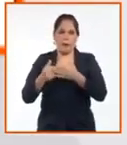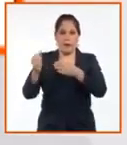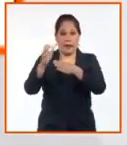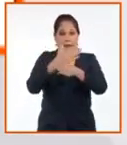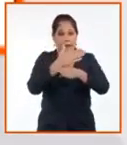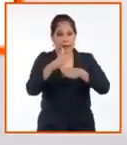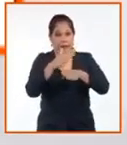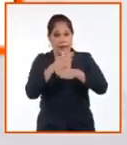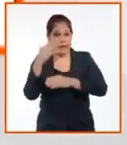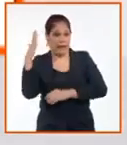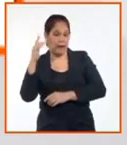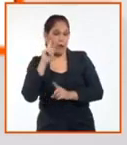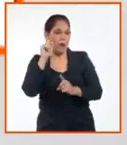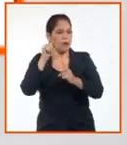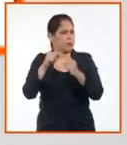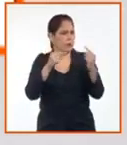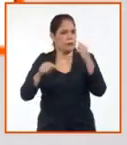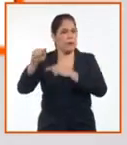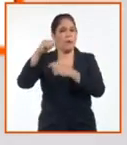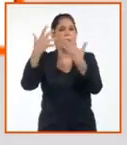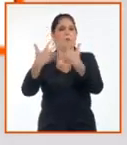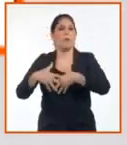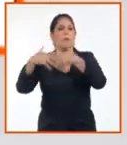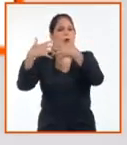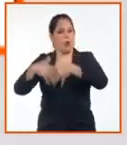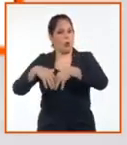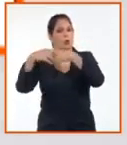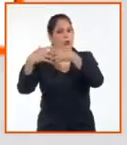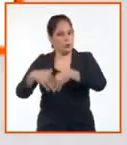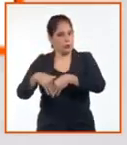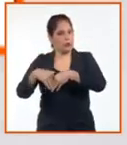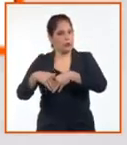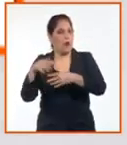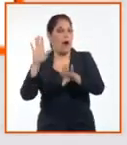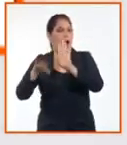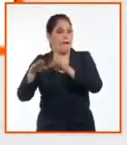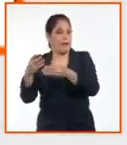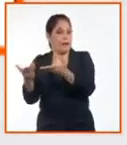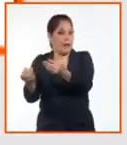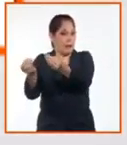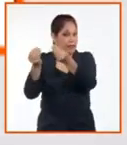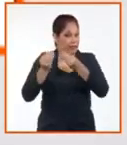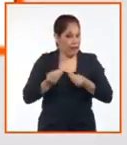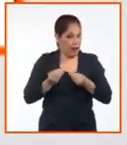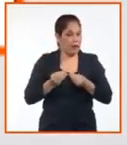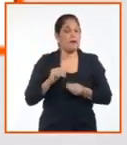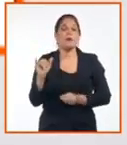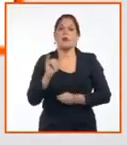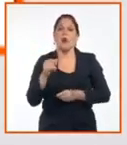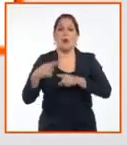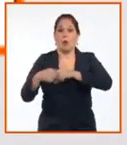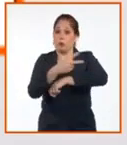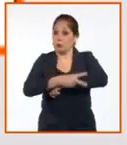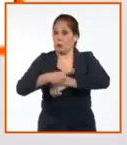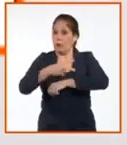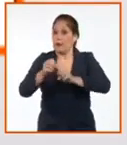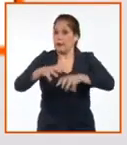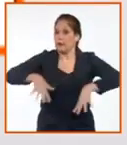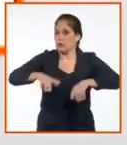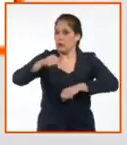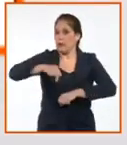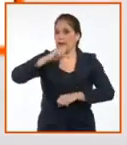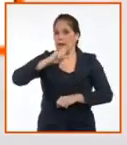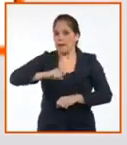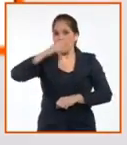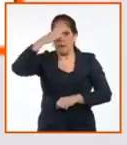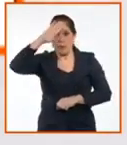misión fundamental es producir y para esos mercados pero también en ocasiones traemos medicamentos cuando existe una situación que se requiere tener